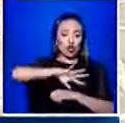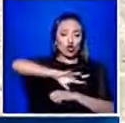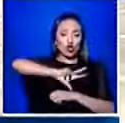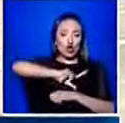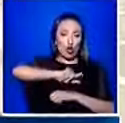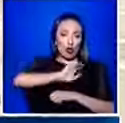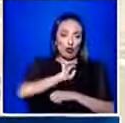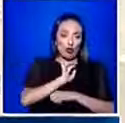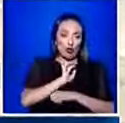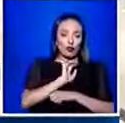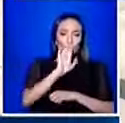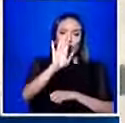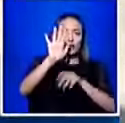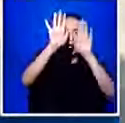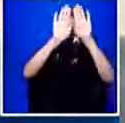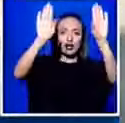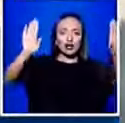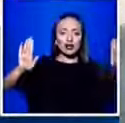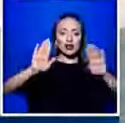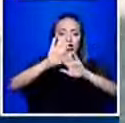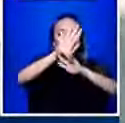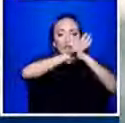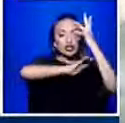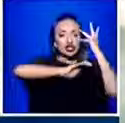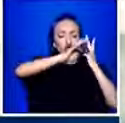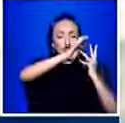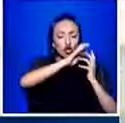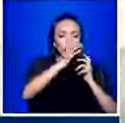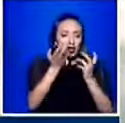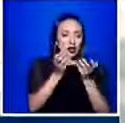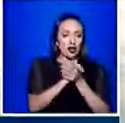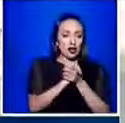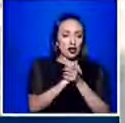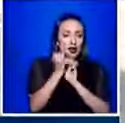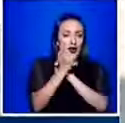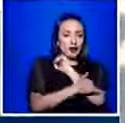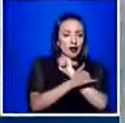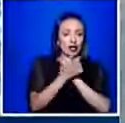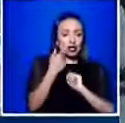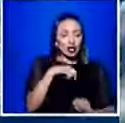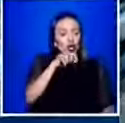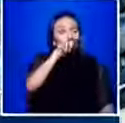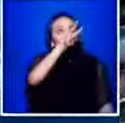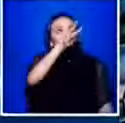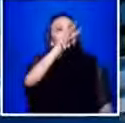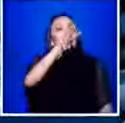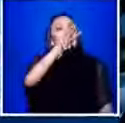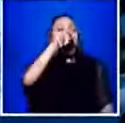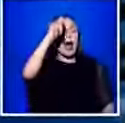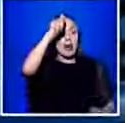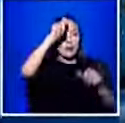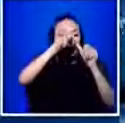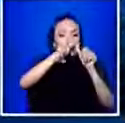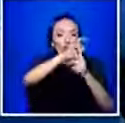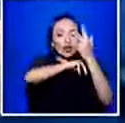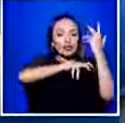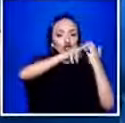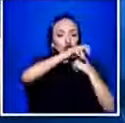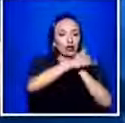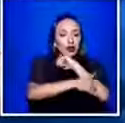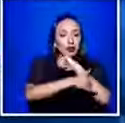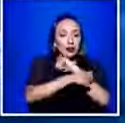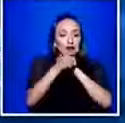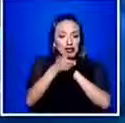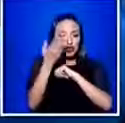porque esos cuadros representan la historia de nuestro país y cada vez que miramos estos cuadros tenemos que ver cómo fueron